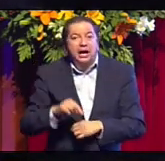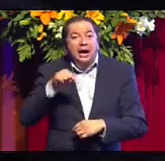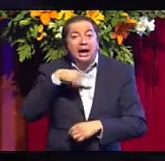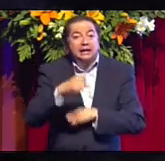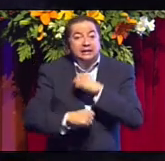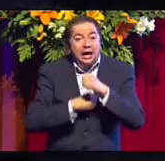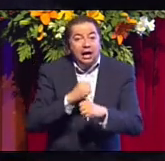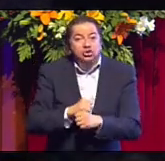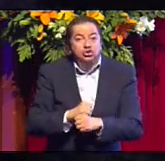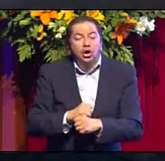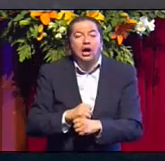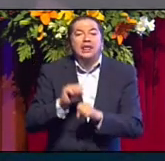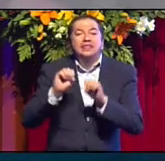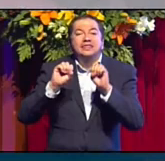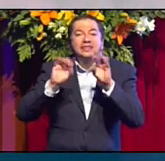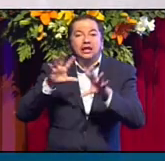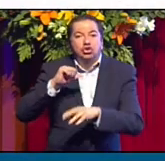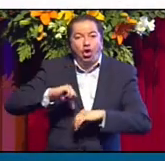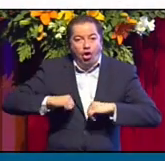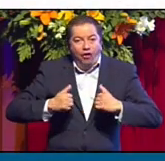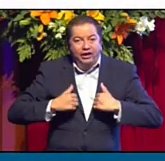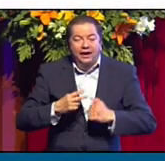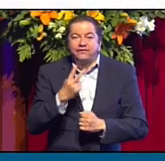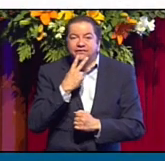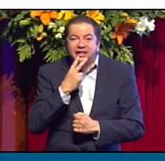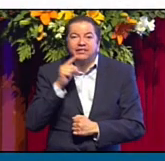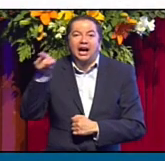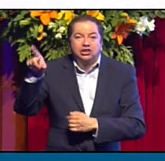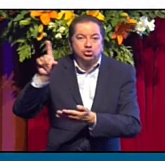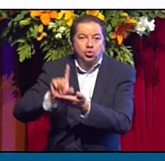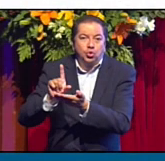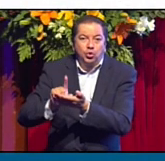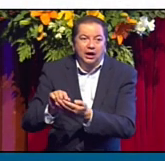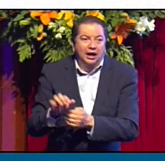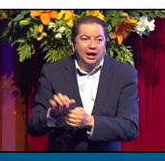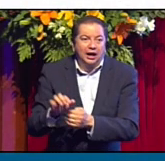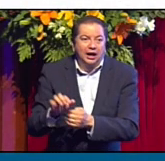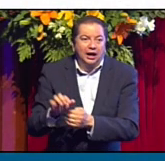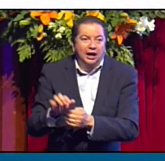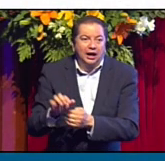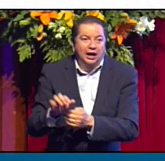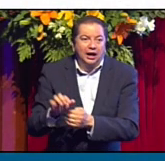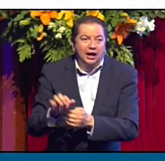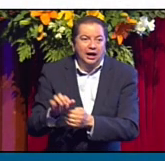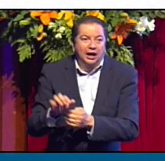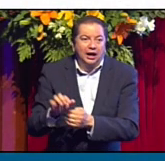vamos a tener 10 jóvenes viviendo en ese lugar y efectivamente no teniendo que viajar